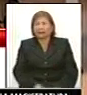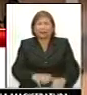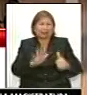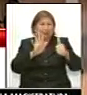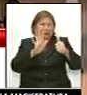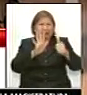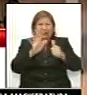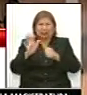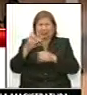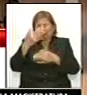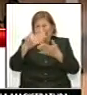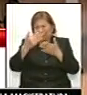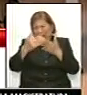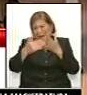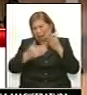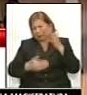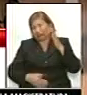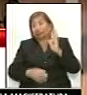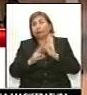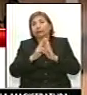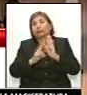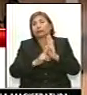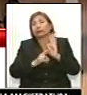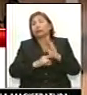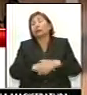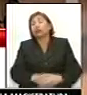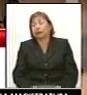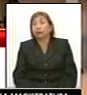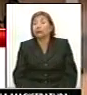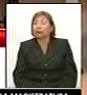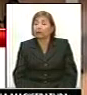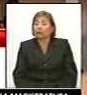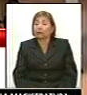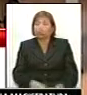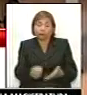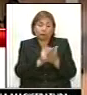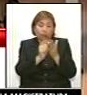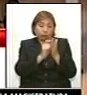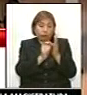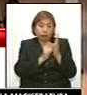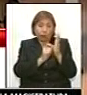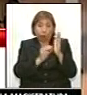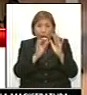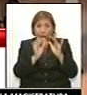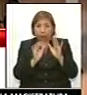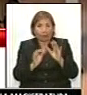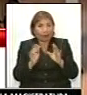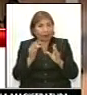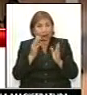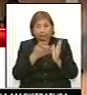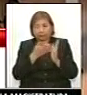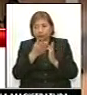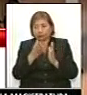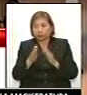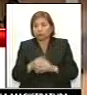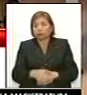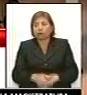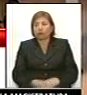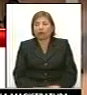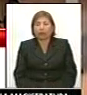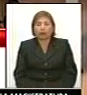60 y tantas directrices de la escritas, no en forma de directrices, sino eran